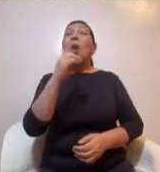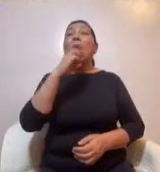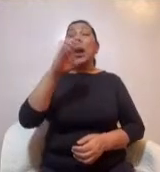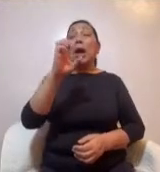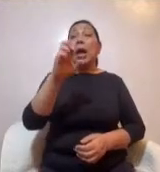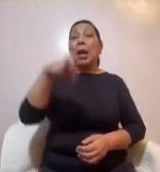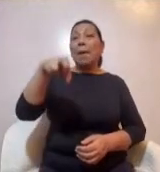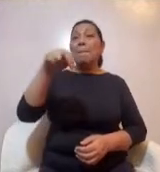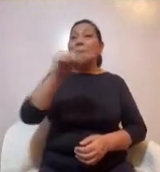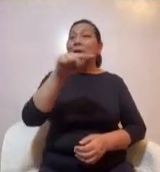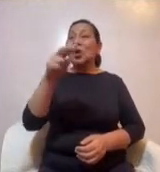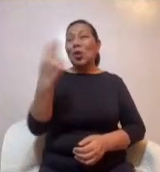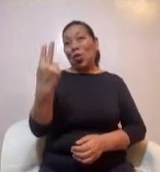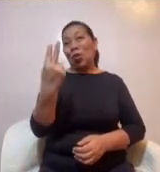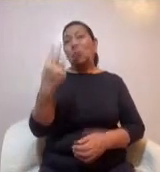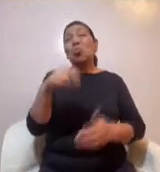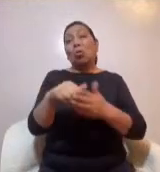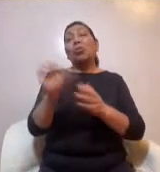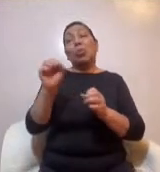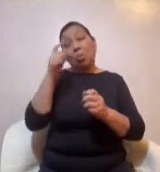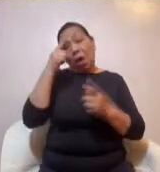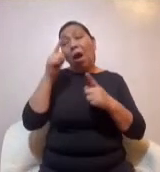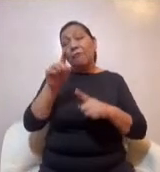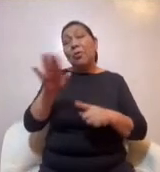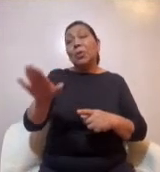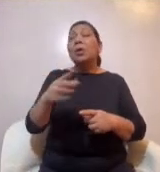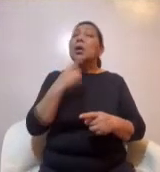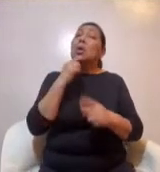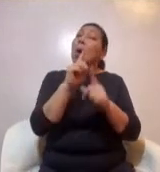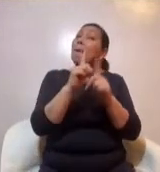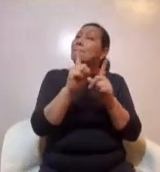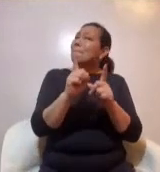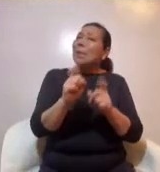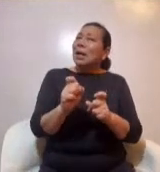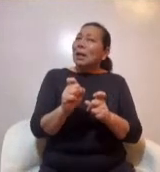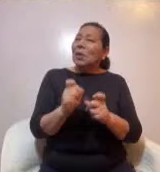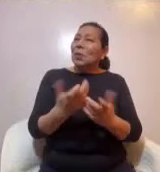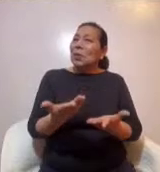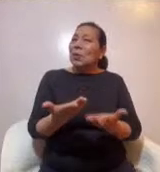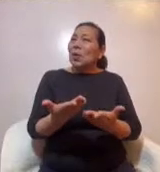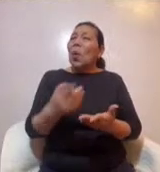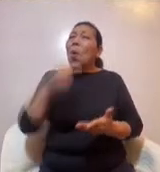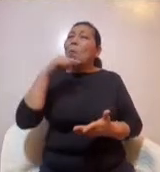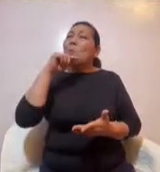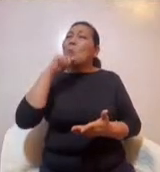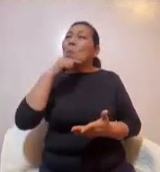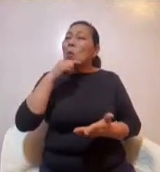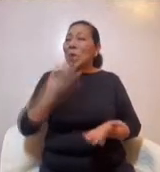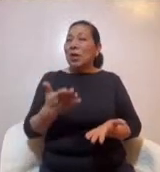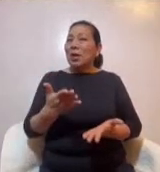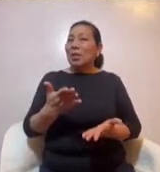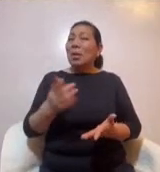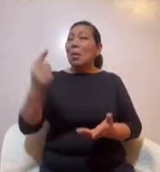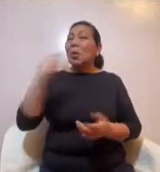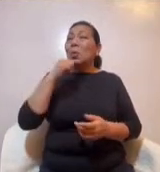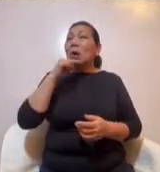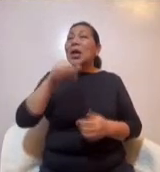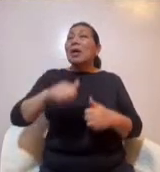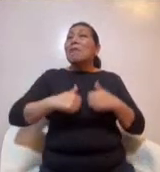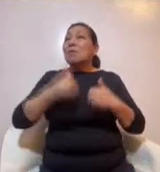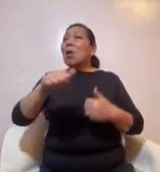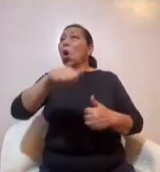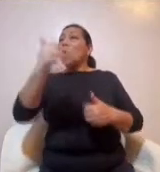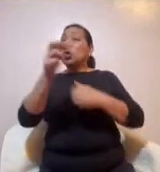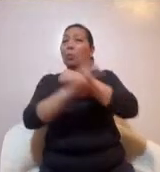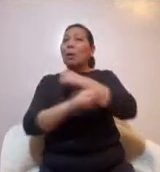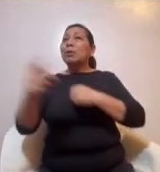Espinosa, ¿no? Precisamente eso es lo que quería preguntarle. Se trata del caso de una mujer